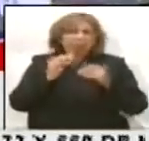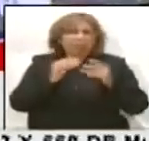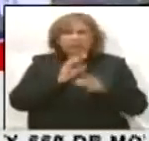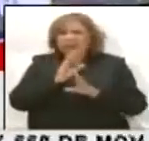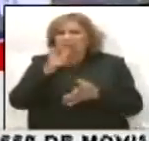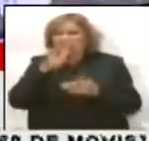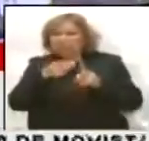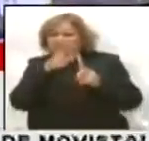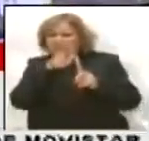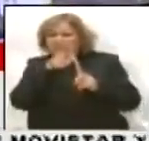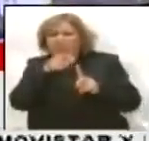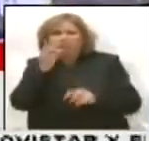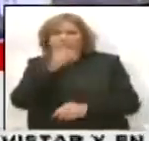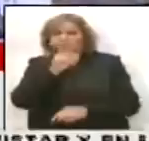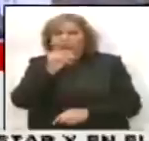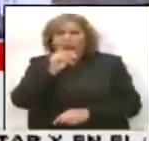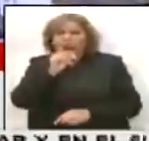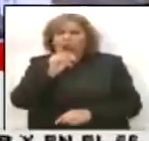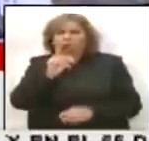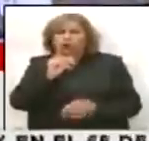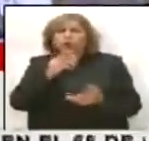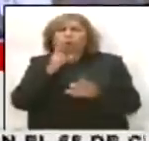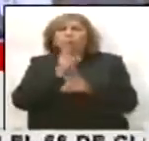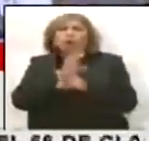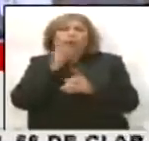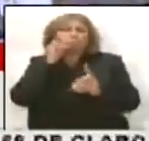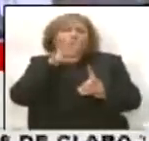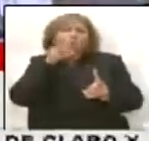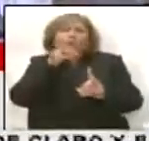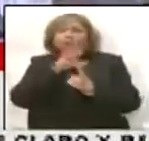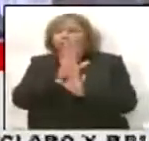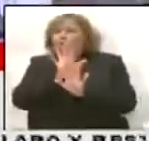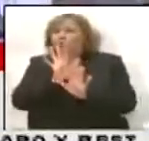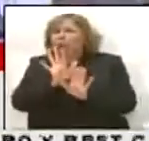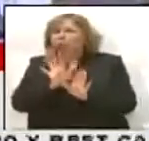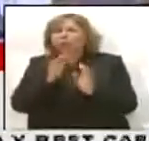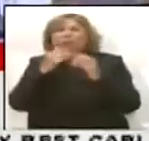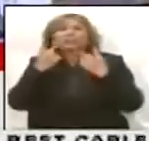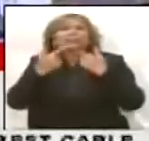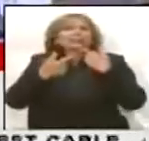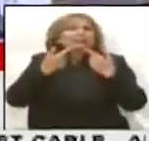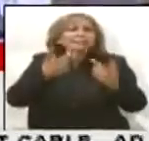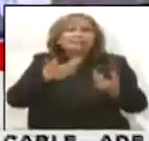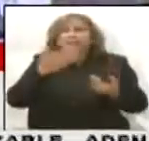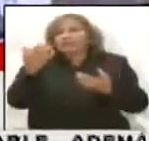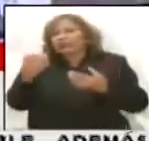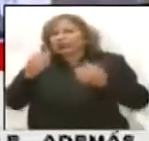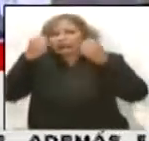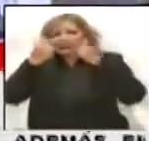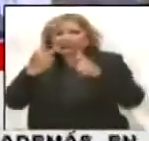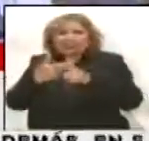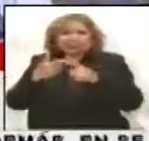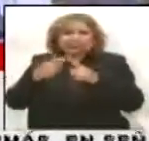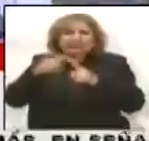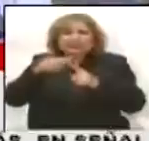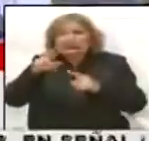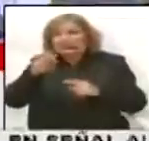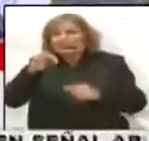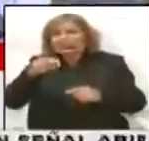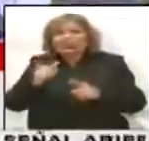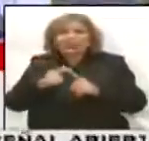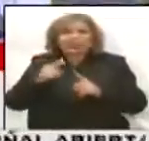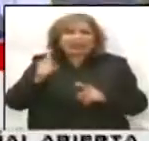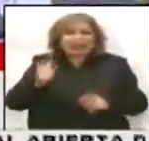en señalamientos, no caer nuevamente en esto, ¿no? De lanzar acusaciones, decirle a otro terruco, terruca, decirle a otro